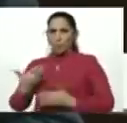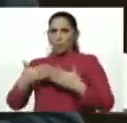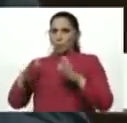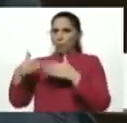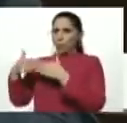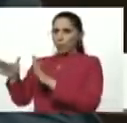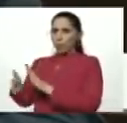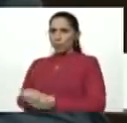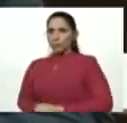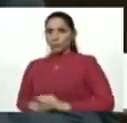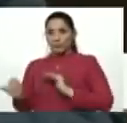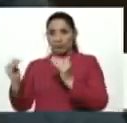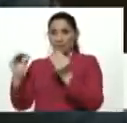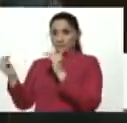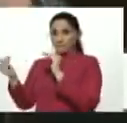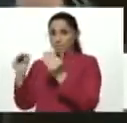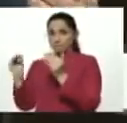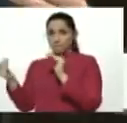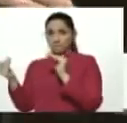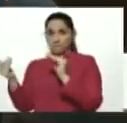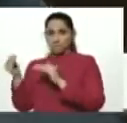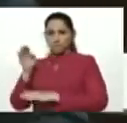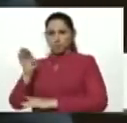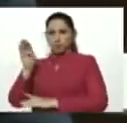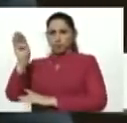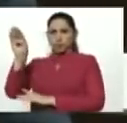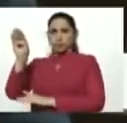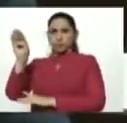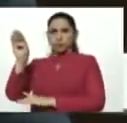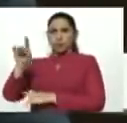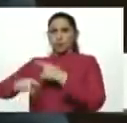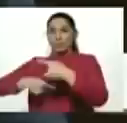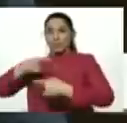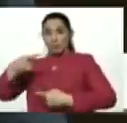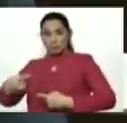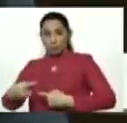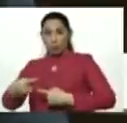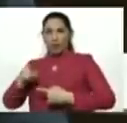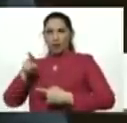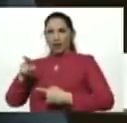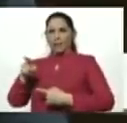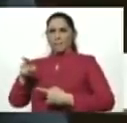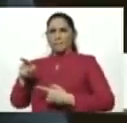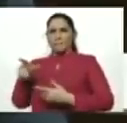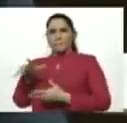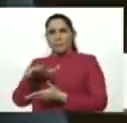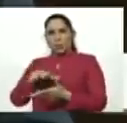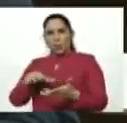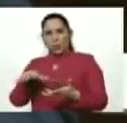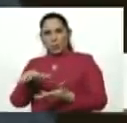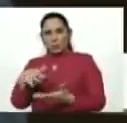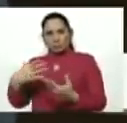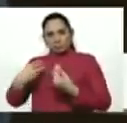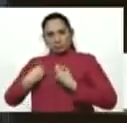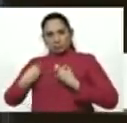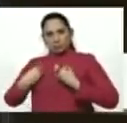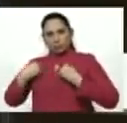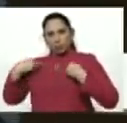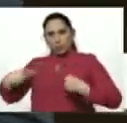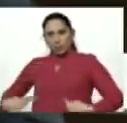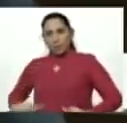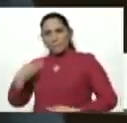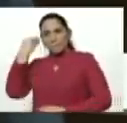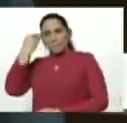garantizar la estabilidad futura luego de esta situación que ha vivido la humanidad. Creo que fue